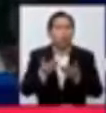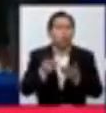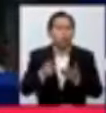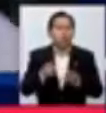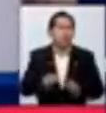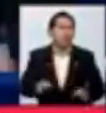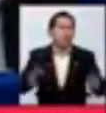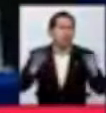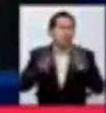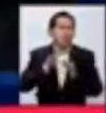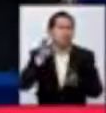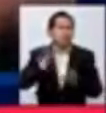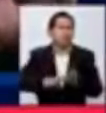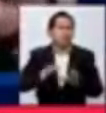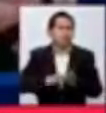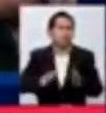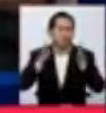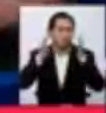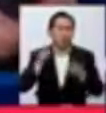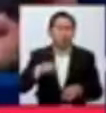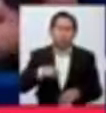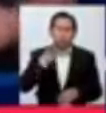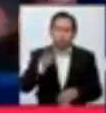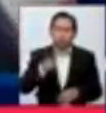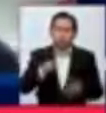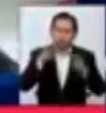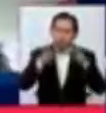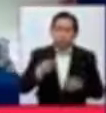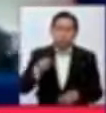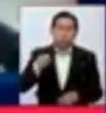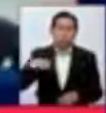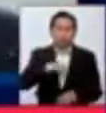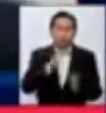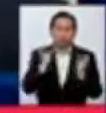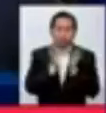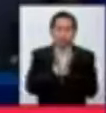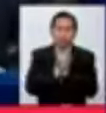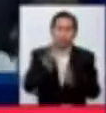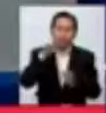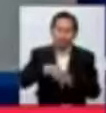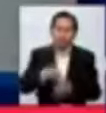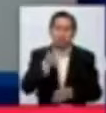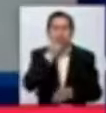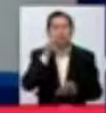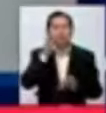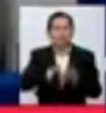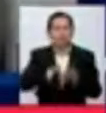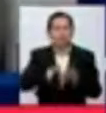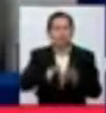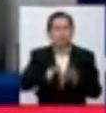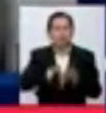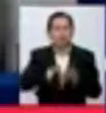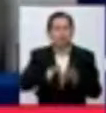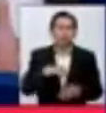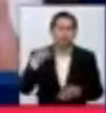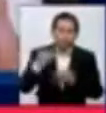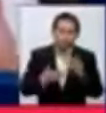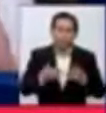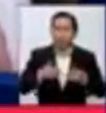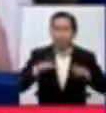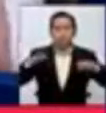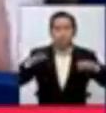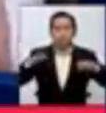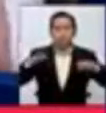pendiente. Yo he señalado muy autocríticamente, porque nos incluimos como Defensoría del Pueblo, de que no hemos tenido avances